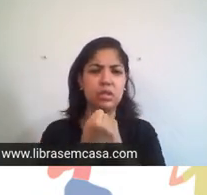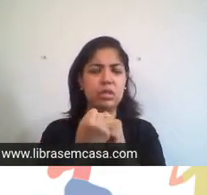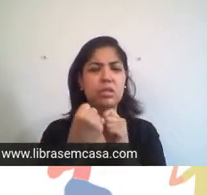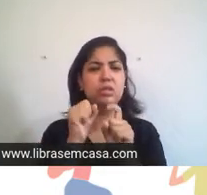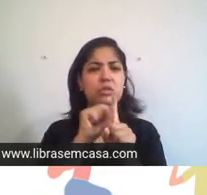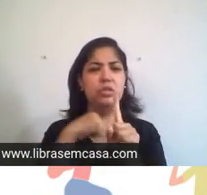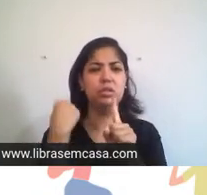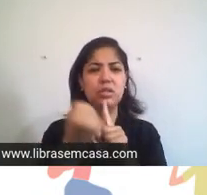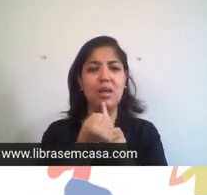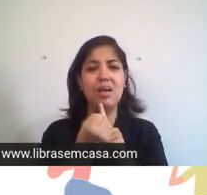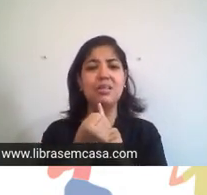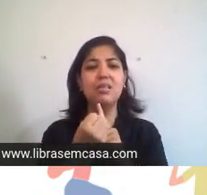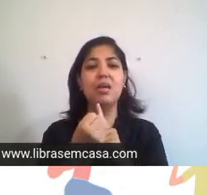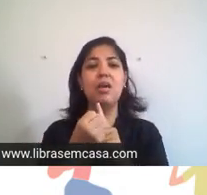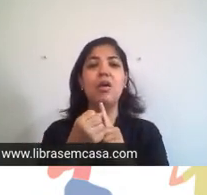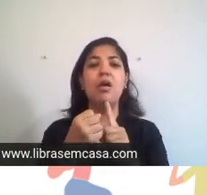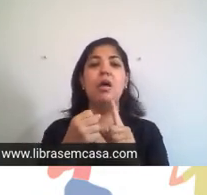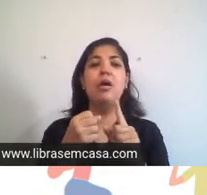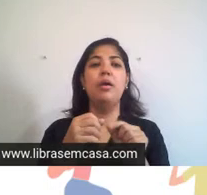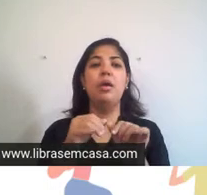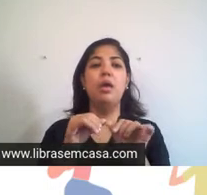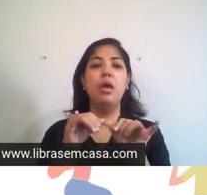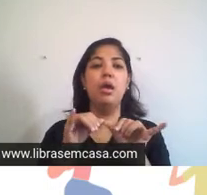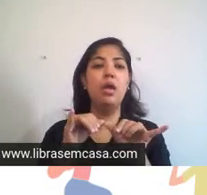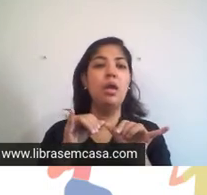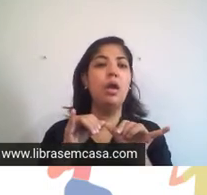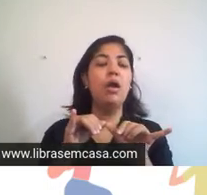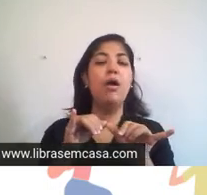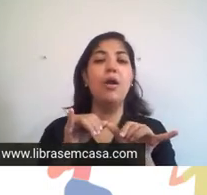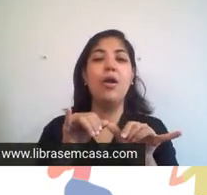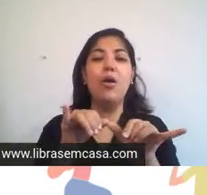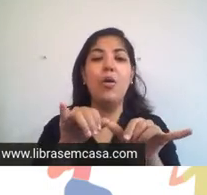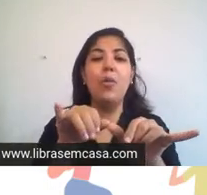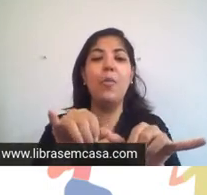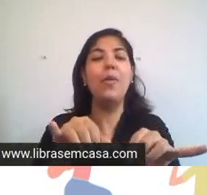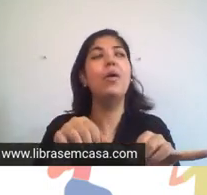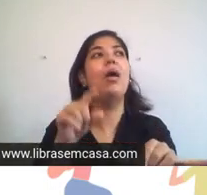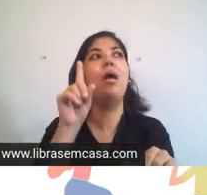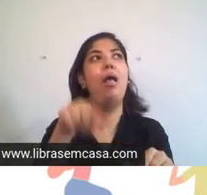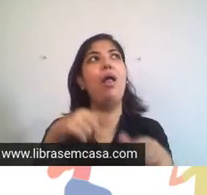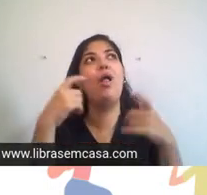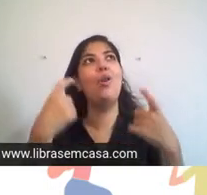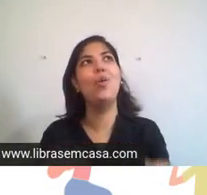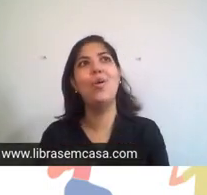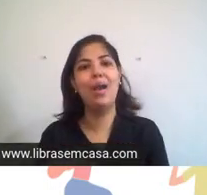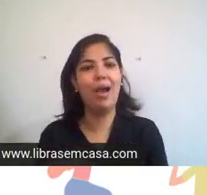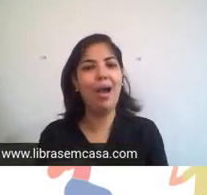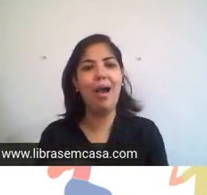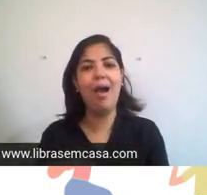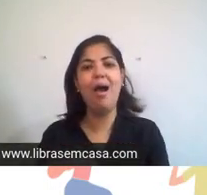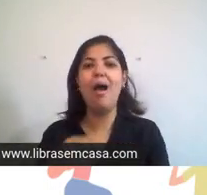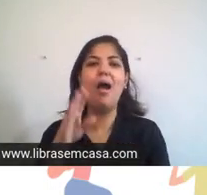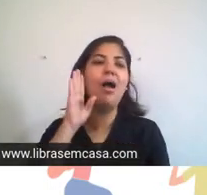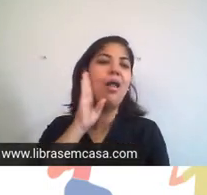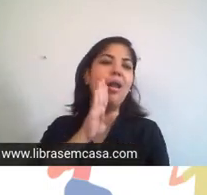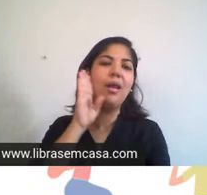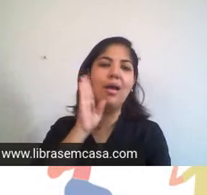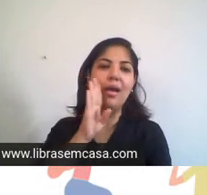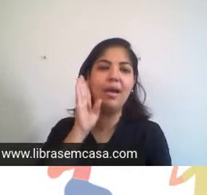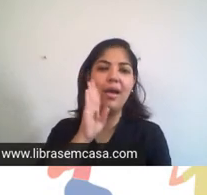supermercado, afortunadamente, un lugar agradable o posible para conseguir sus alimentos, y empezaron a